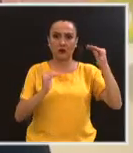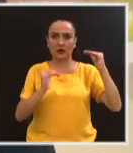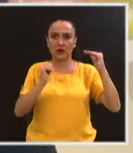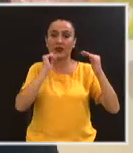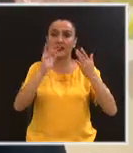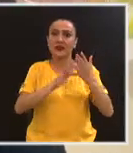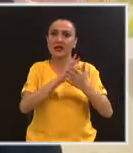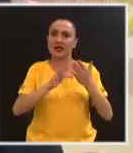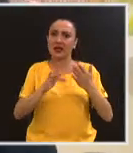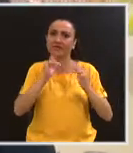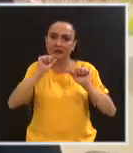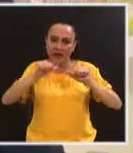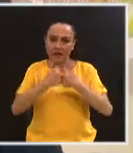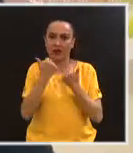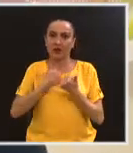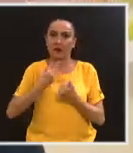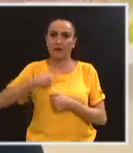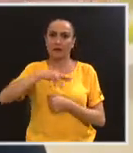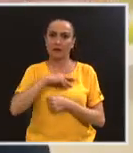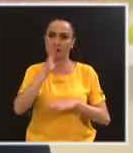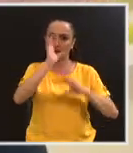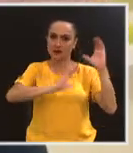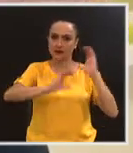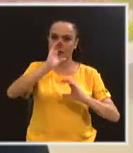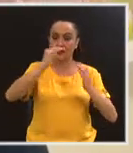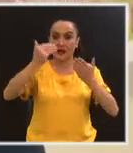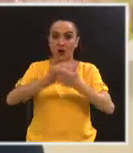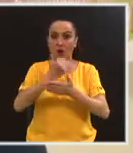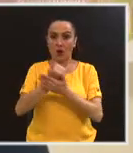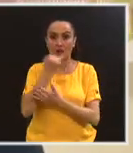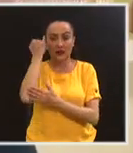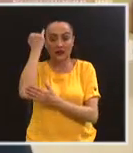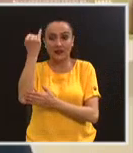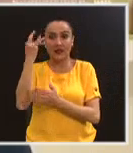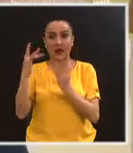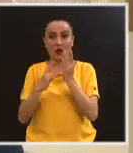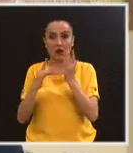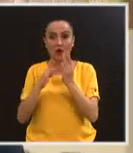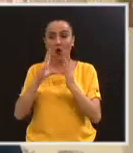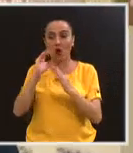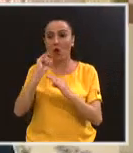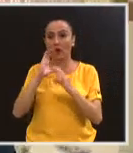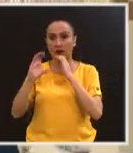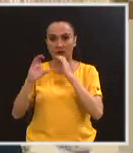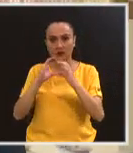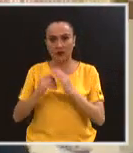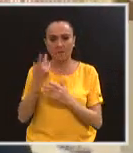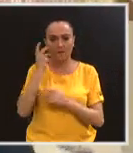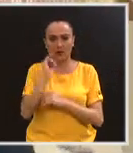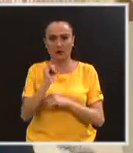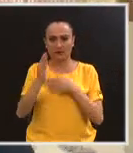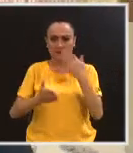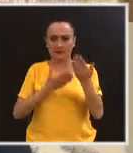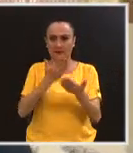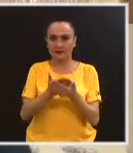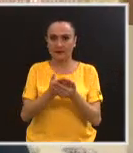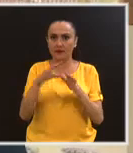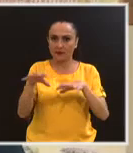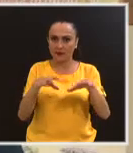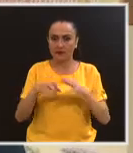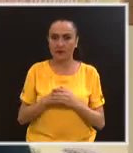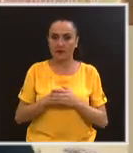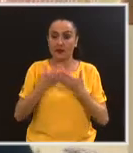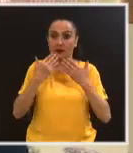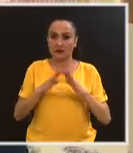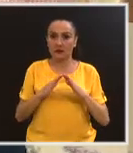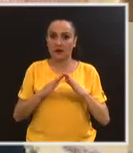es uno de los desafíos que tiene el Ministerio de ciencia e Innovación tecnología y telecomunicaciones para eso planteamos acciones en las